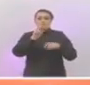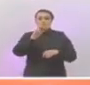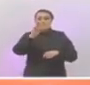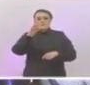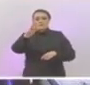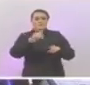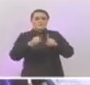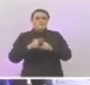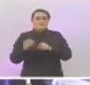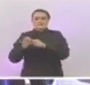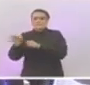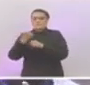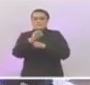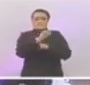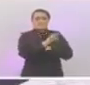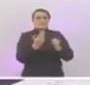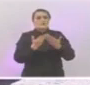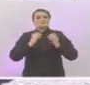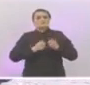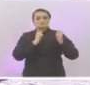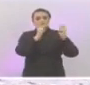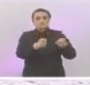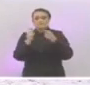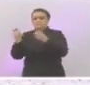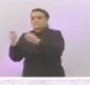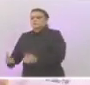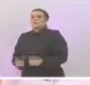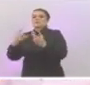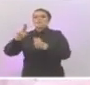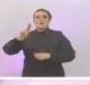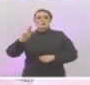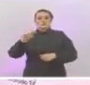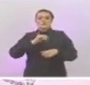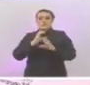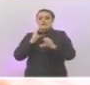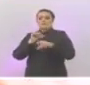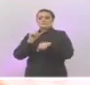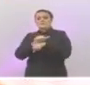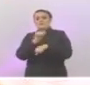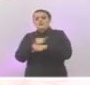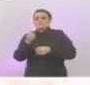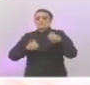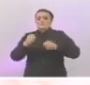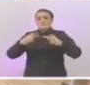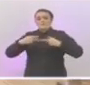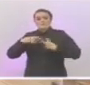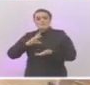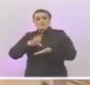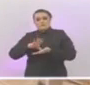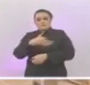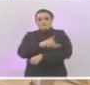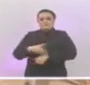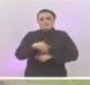de rehabilitación de los municipios y se han entregado 80 unidades adaptadas para el traslado de pacientes y